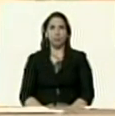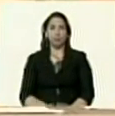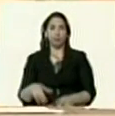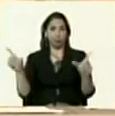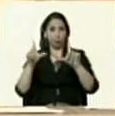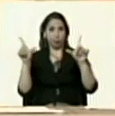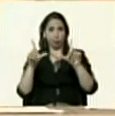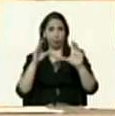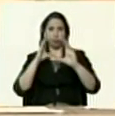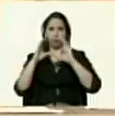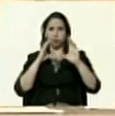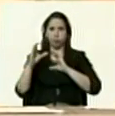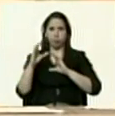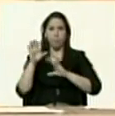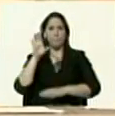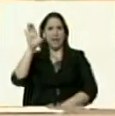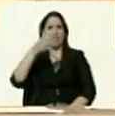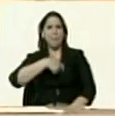en El País de España,